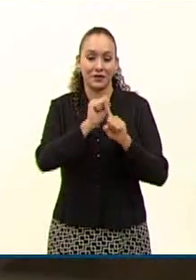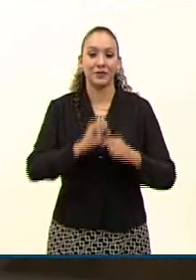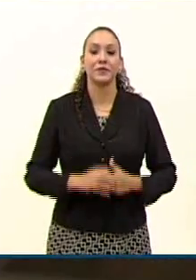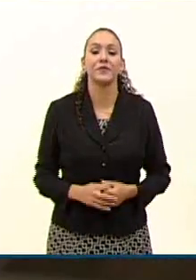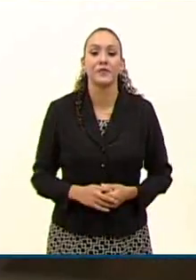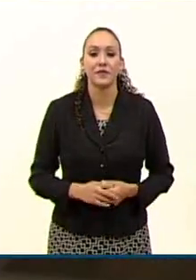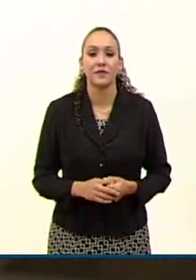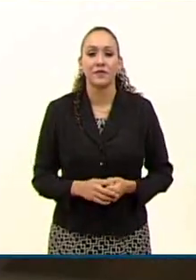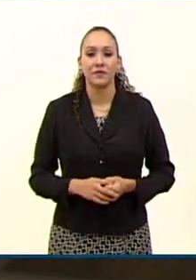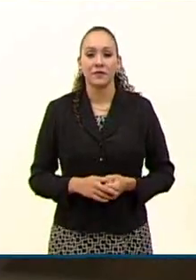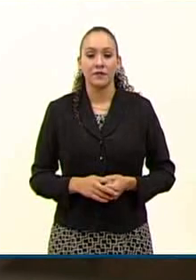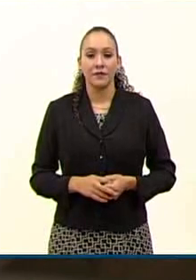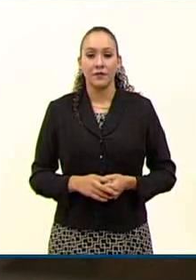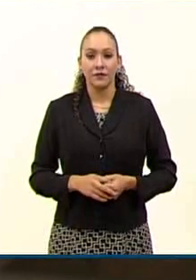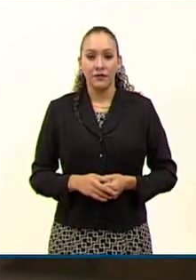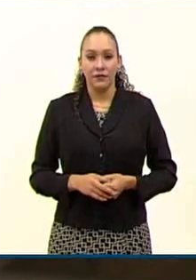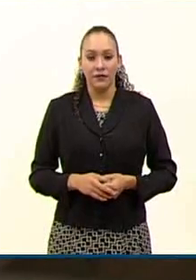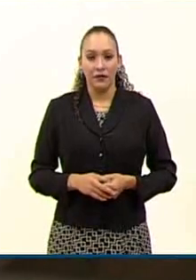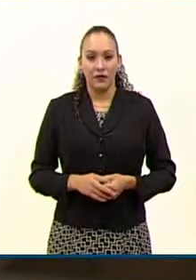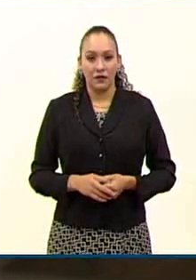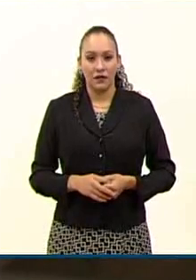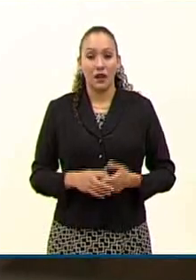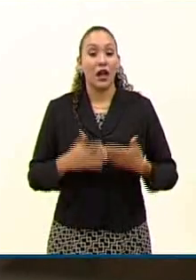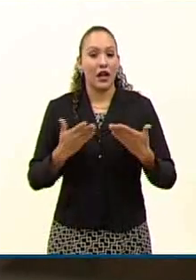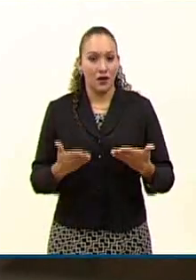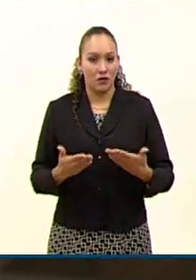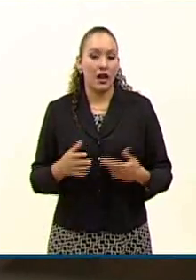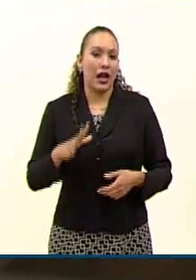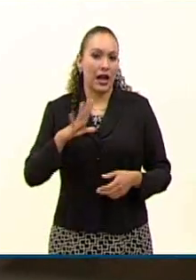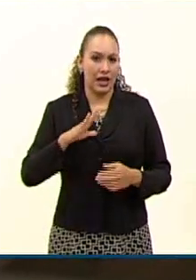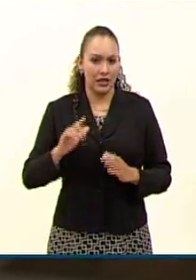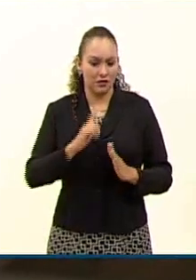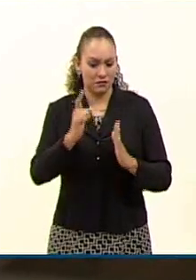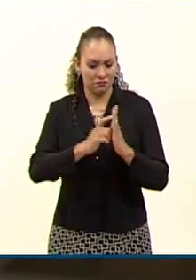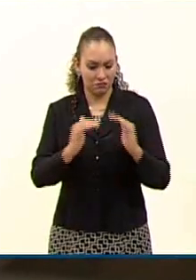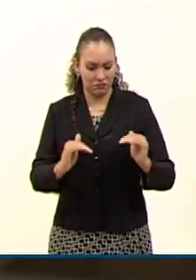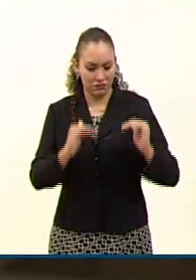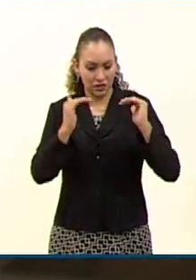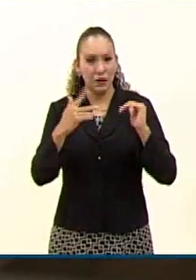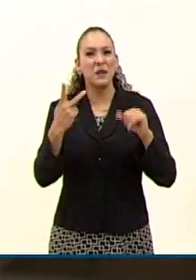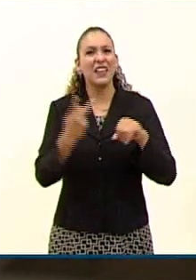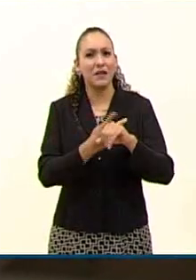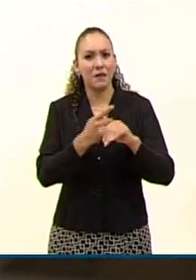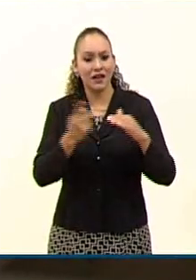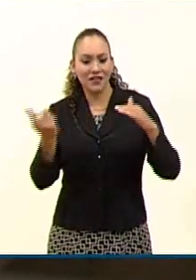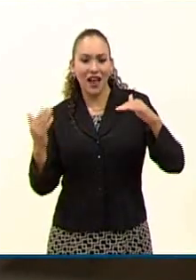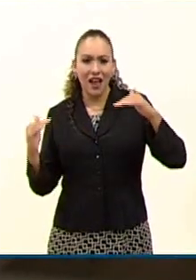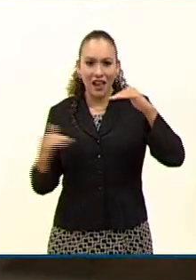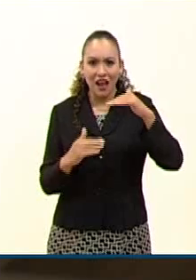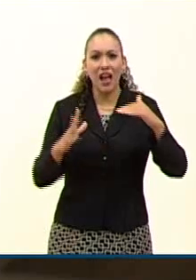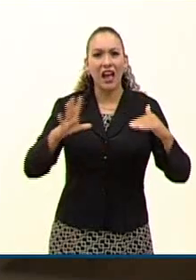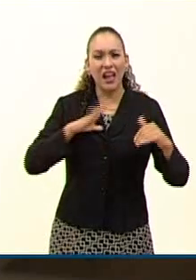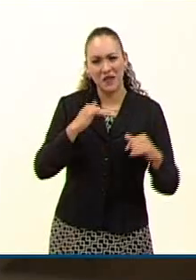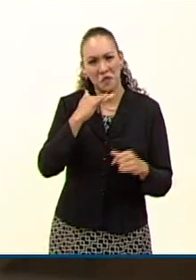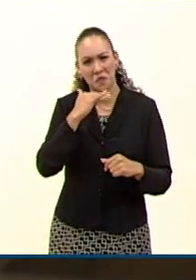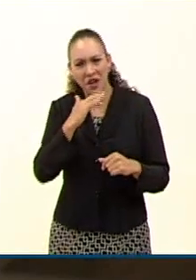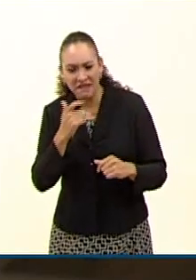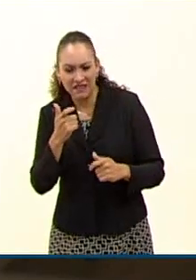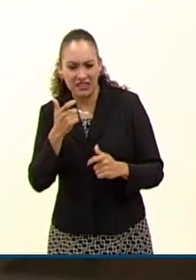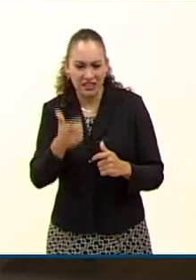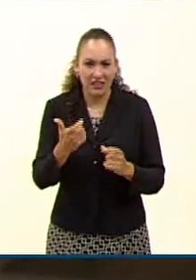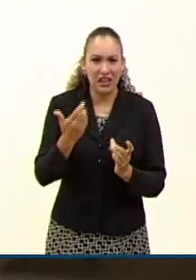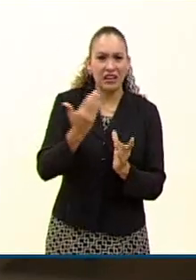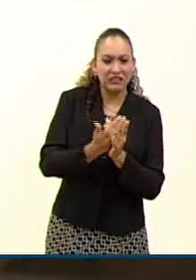Puede permitirse que bajo ese manto superior se escondan la corrupción, el tráfico de influencias y de